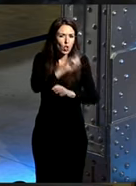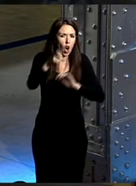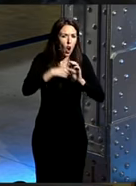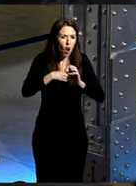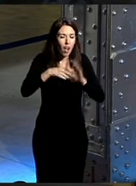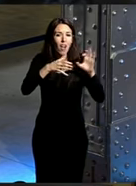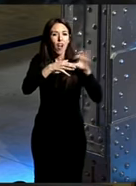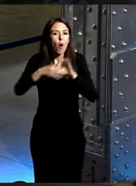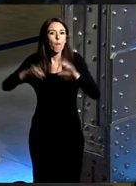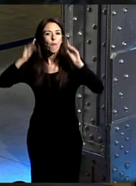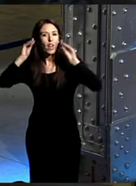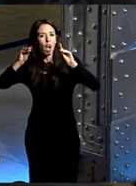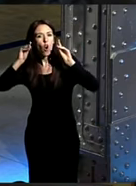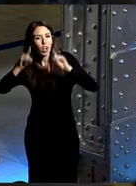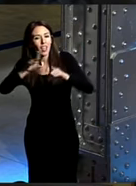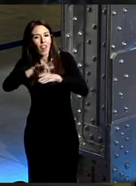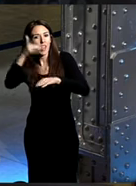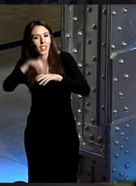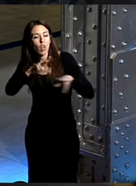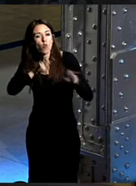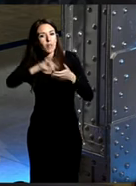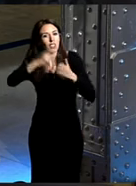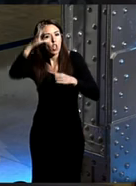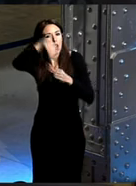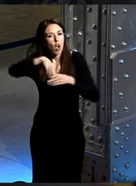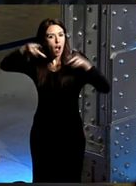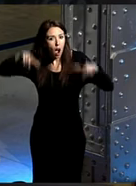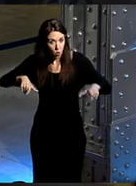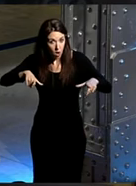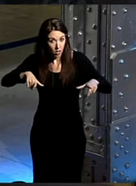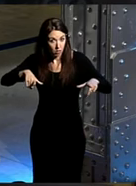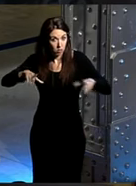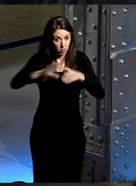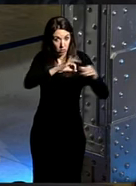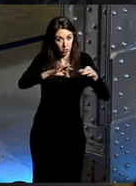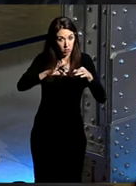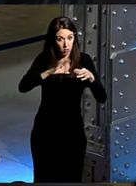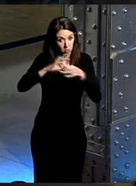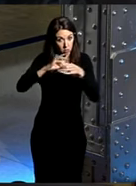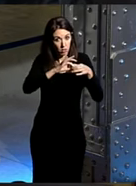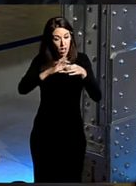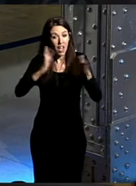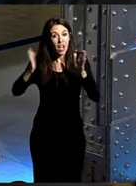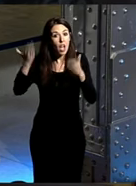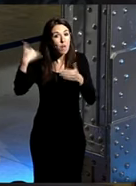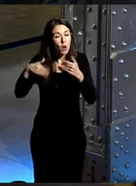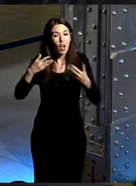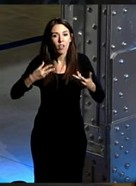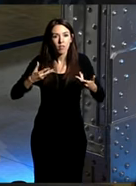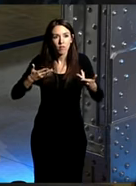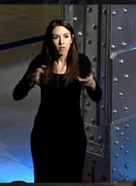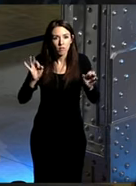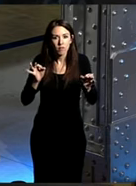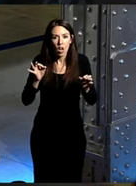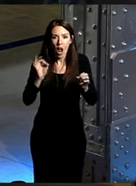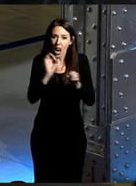relación con pedagogía digital y con nuevas tecnologías para el aula. Y en aquel tiempo vivíamos efectivamente